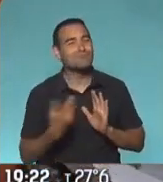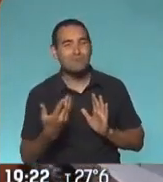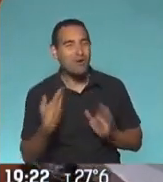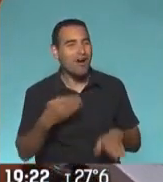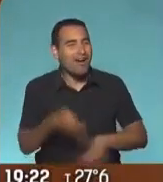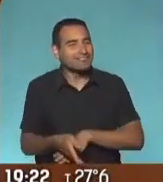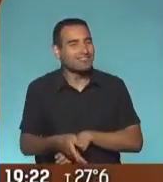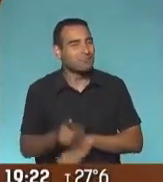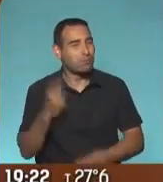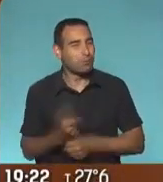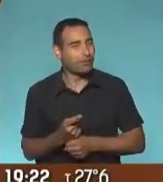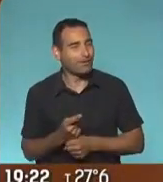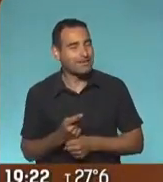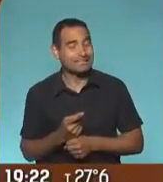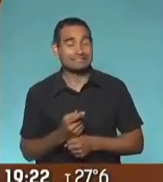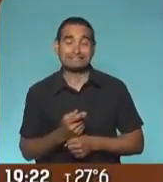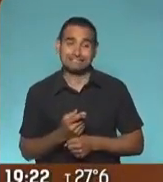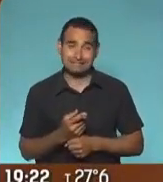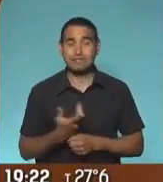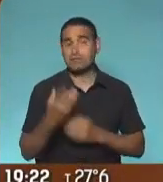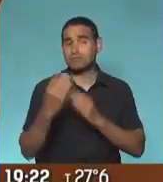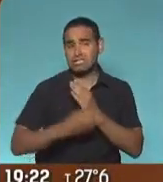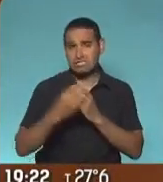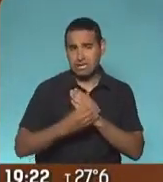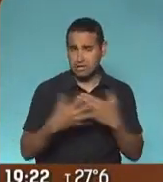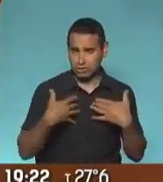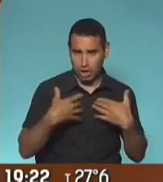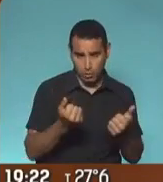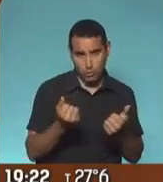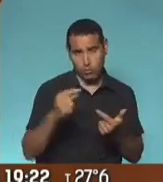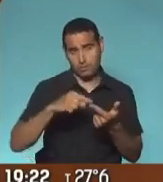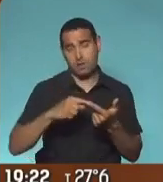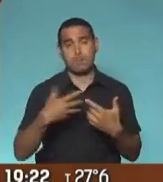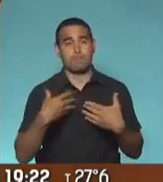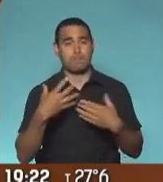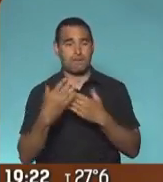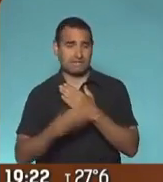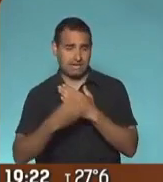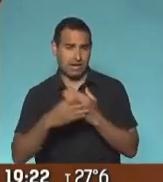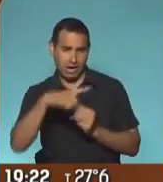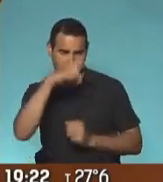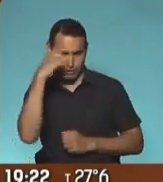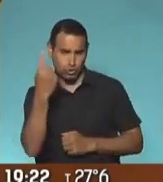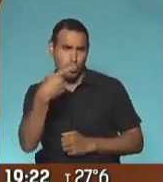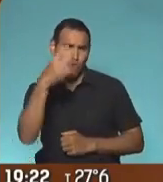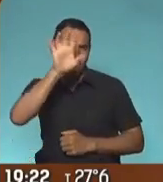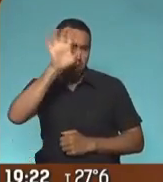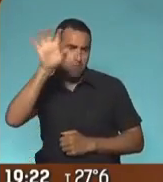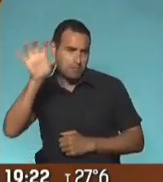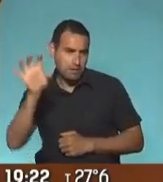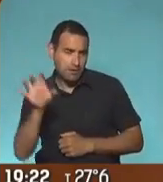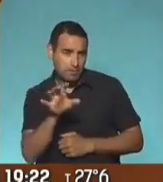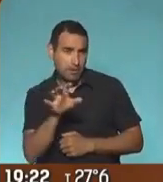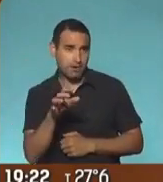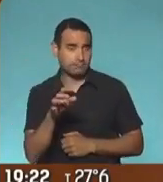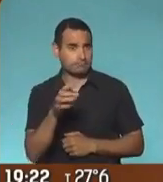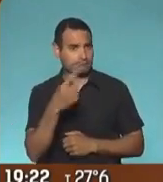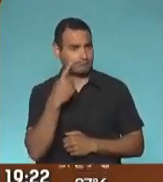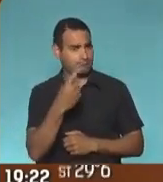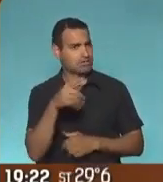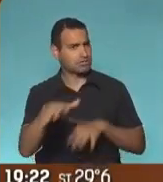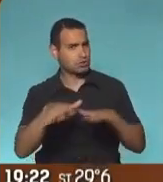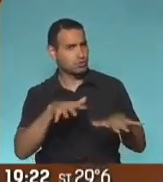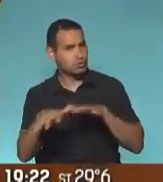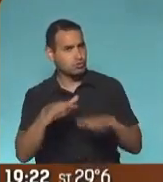a esto. Entonces, muchos ministerios de salud, incluido el Ministerio de la Nación, pero también de varias provincias, frente a esta situación